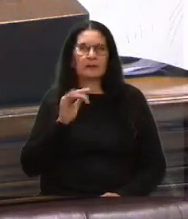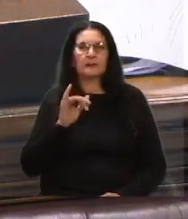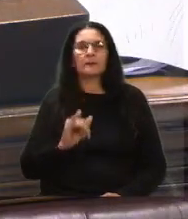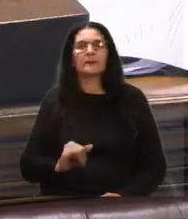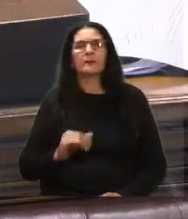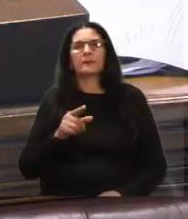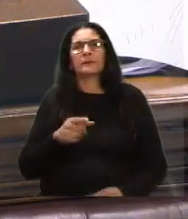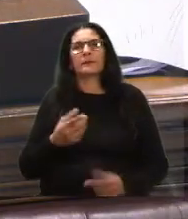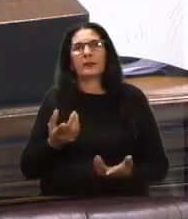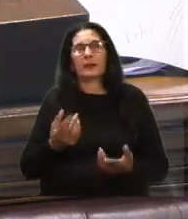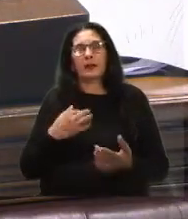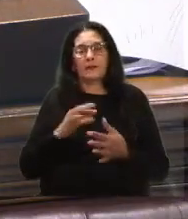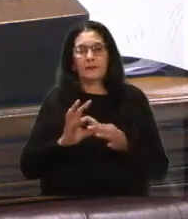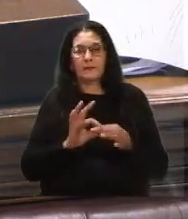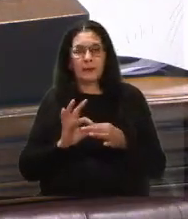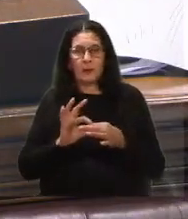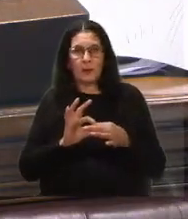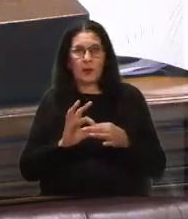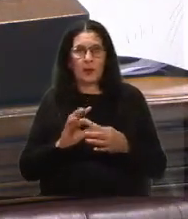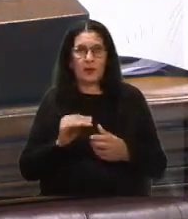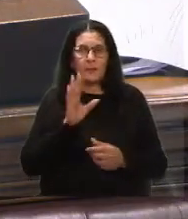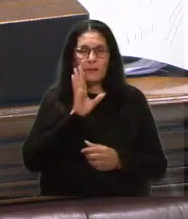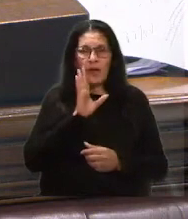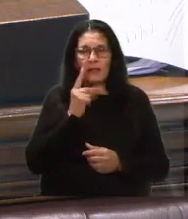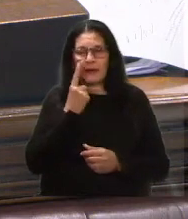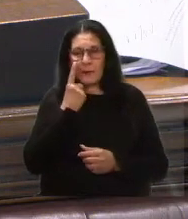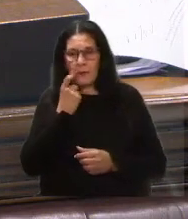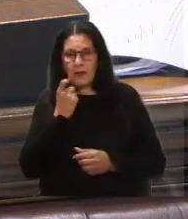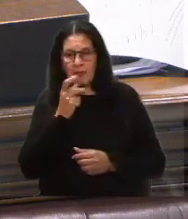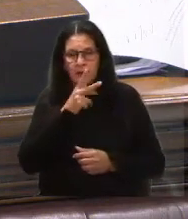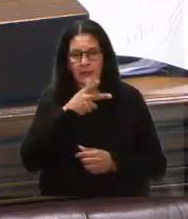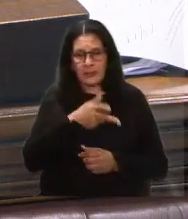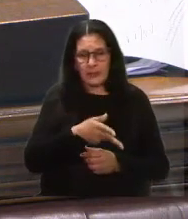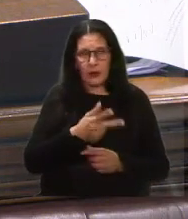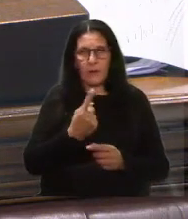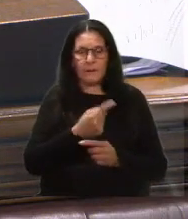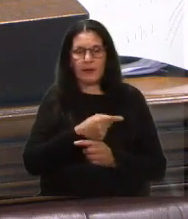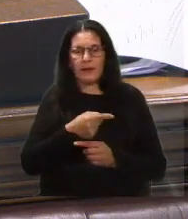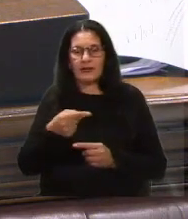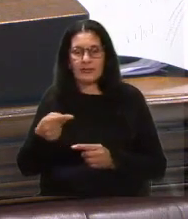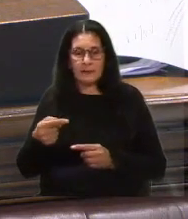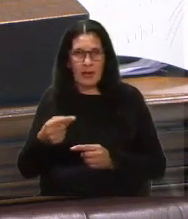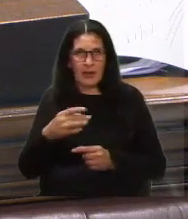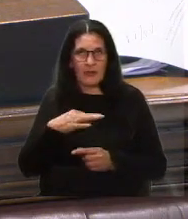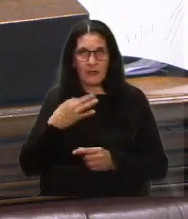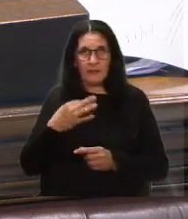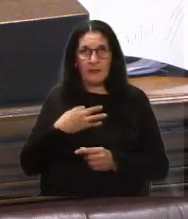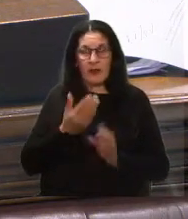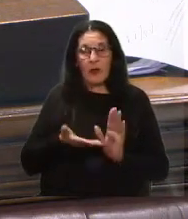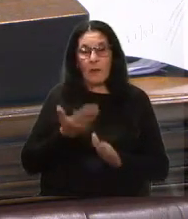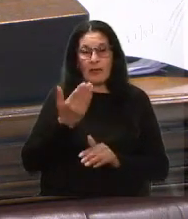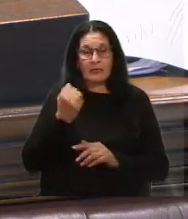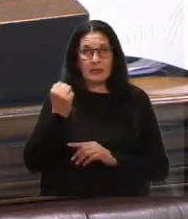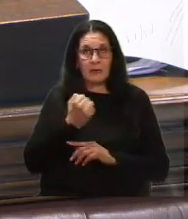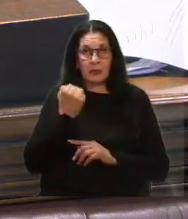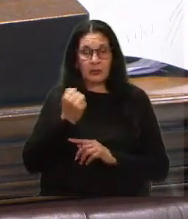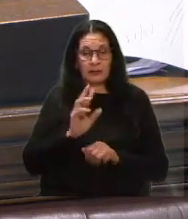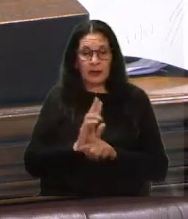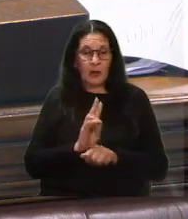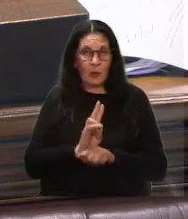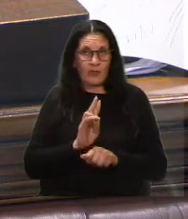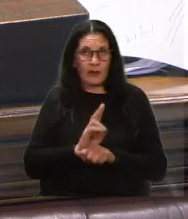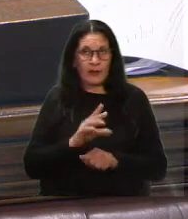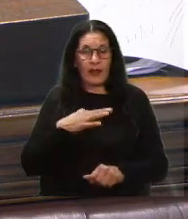Sin lugar a dudas el vínculo entre la madre y el hijo en sus primeras semanas de vida es lo más importante a